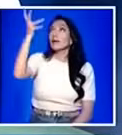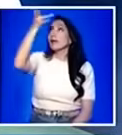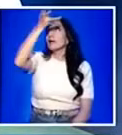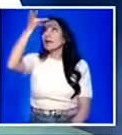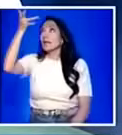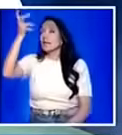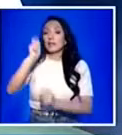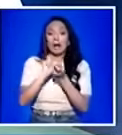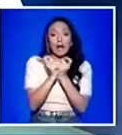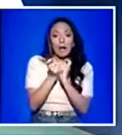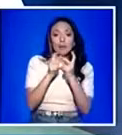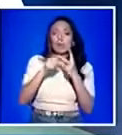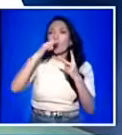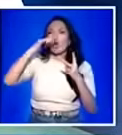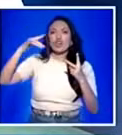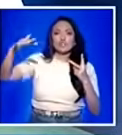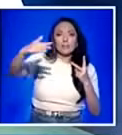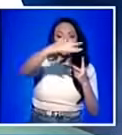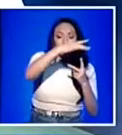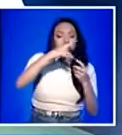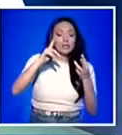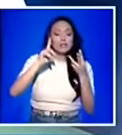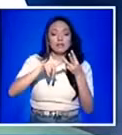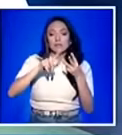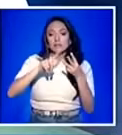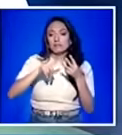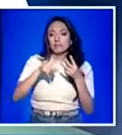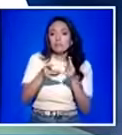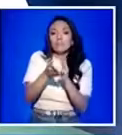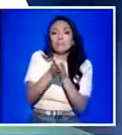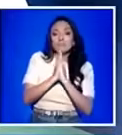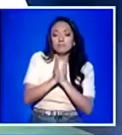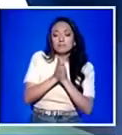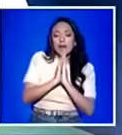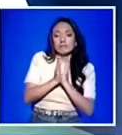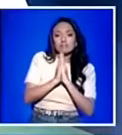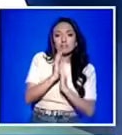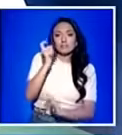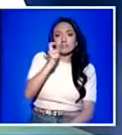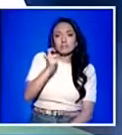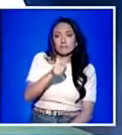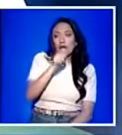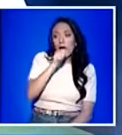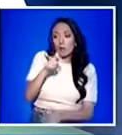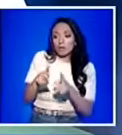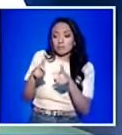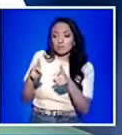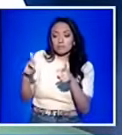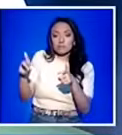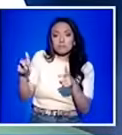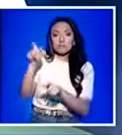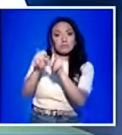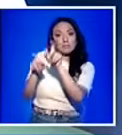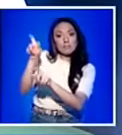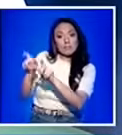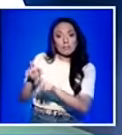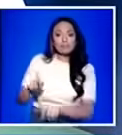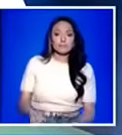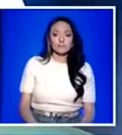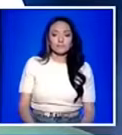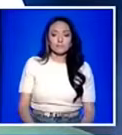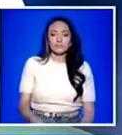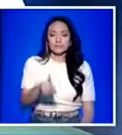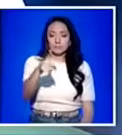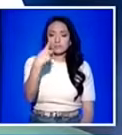climático, la contaminación y el aumento de la demanda debido al crecimiento poblacional y el desarrollo económico. Vecinos, yo quiero que ustedes